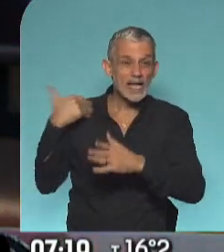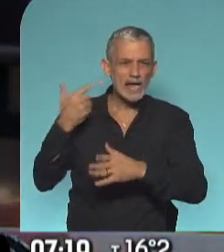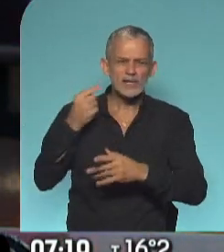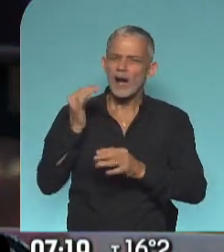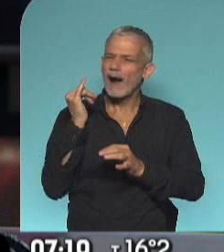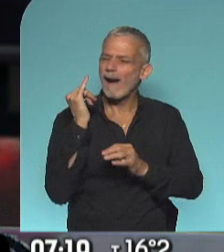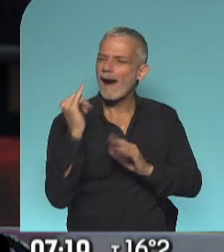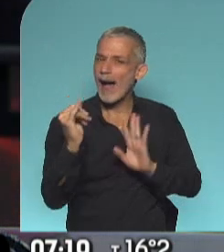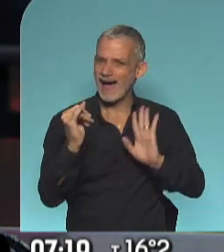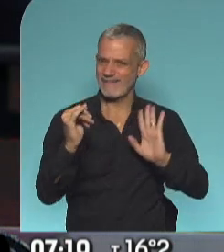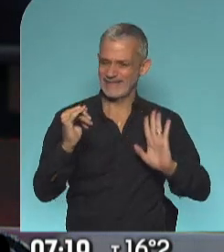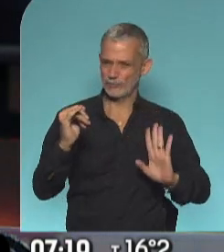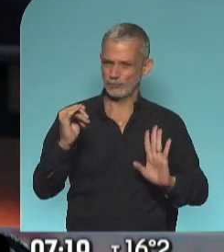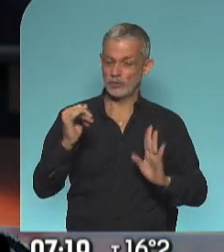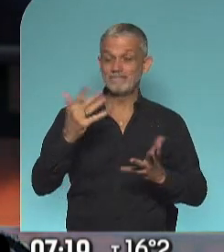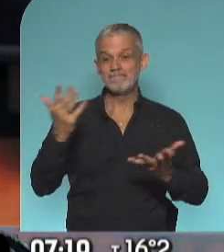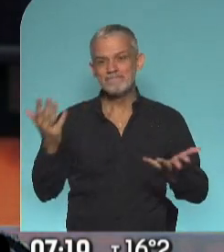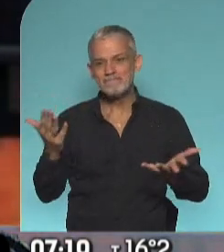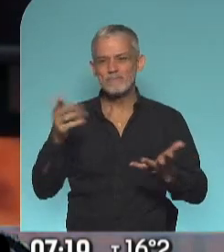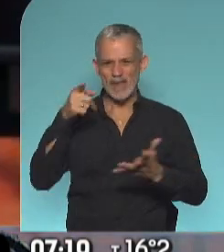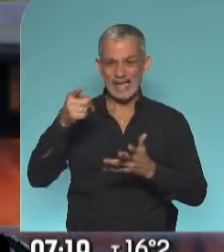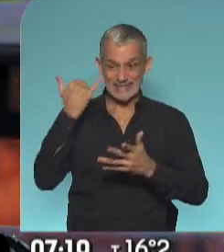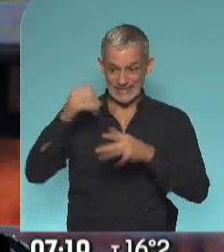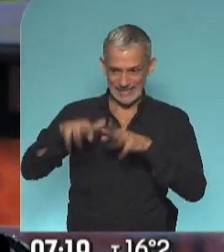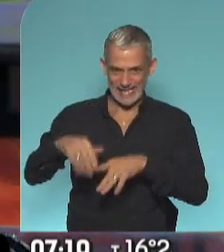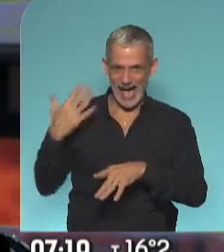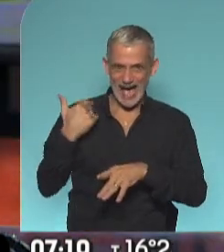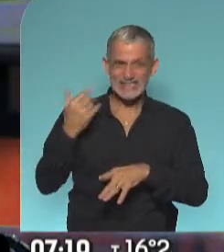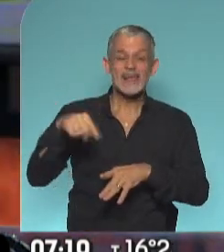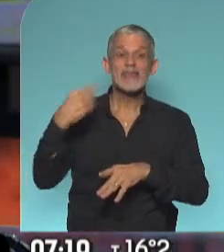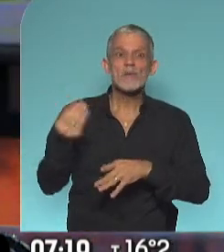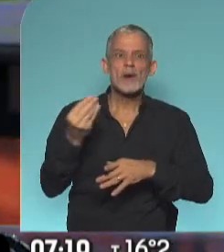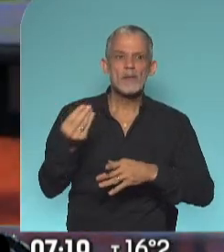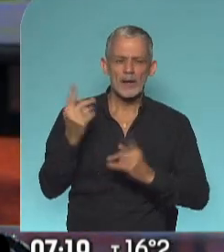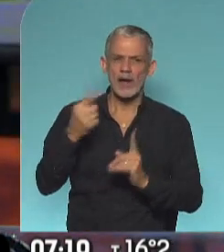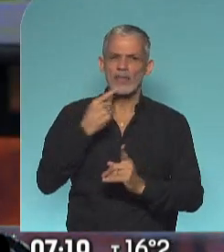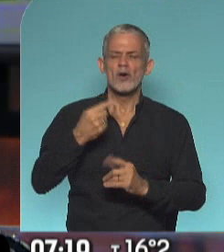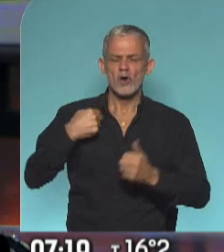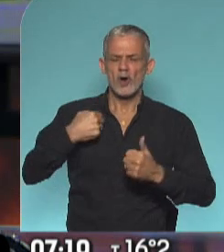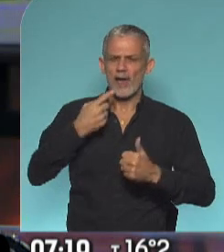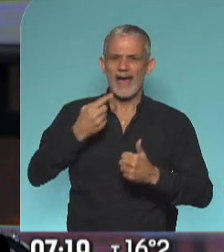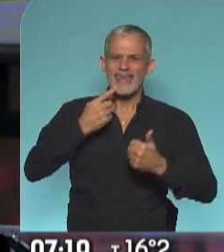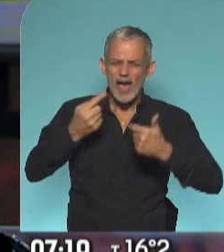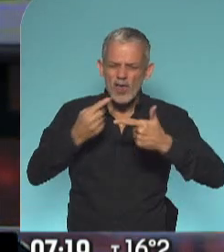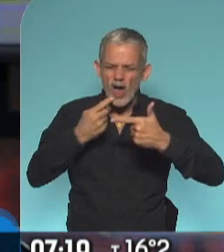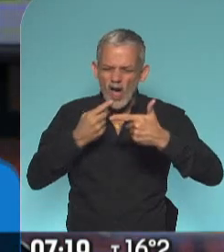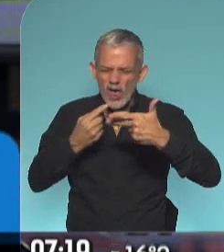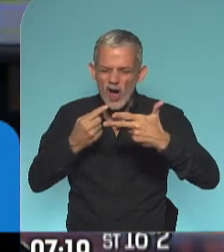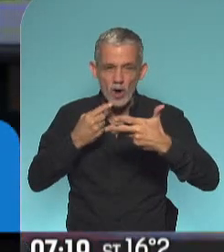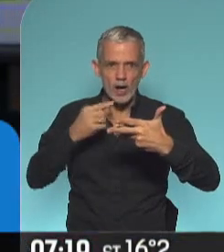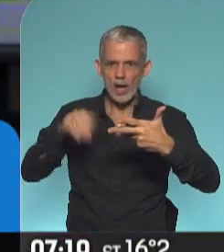indicio. Sería raro que la Corte, con lo que resolvió ayer, donde dijo Diego, y cambiara